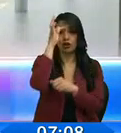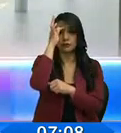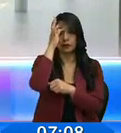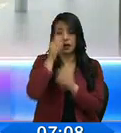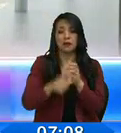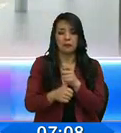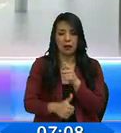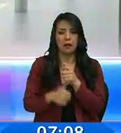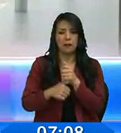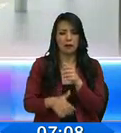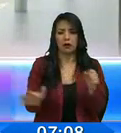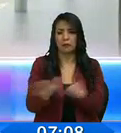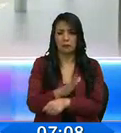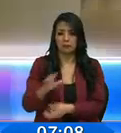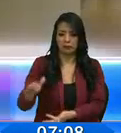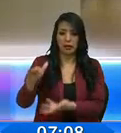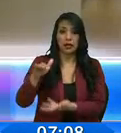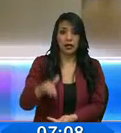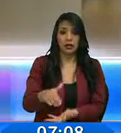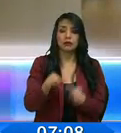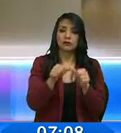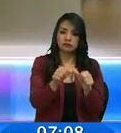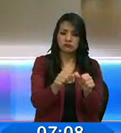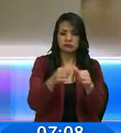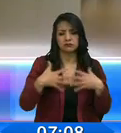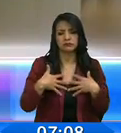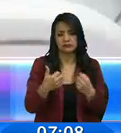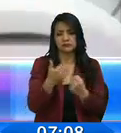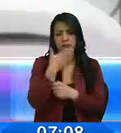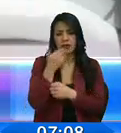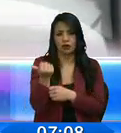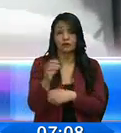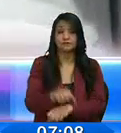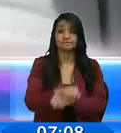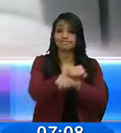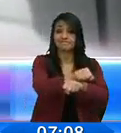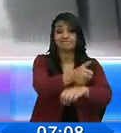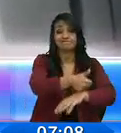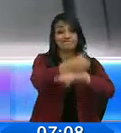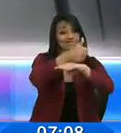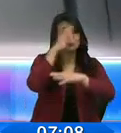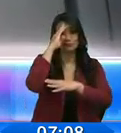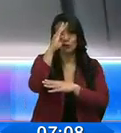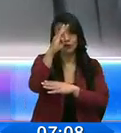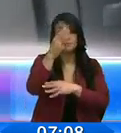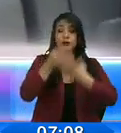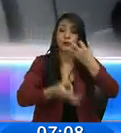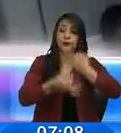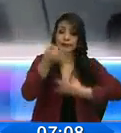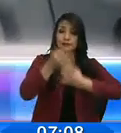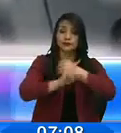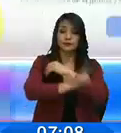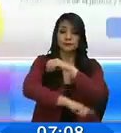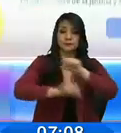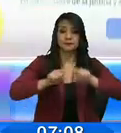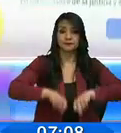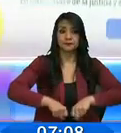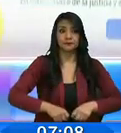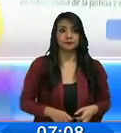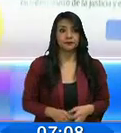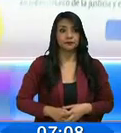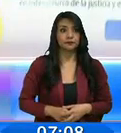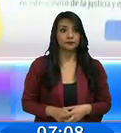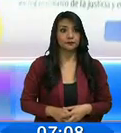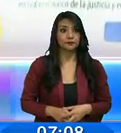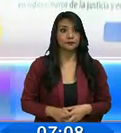las cápsulas en su totalidad. El paciente se recupera de manera satisfactoria y será entregado a los agentes de policía para la judicialización correspondiente. Ellos